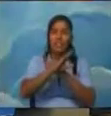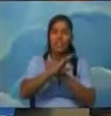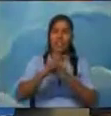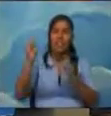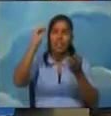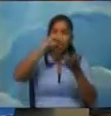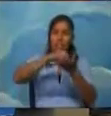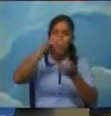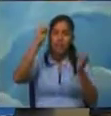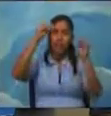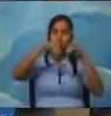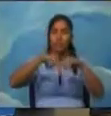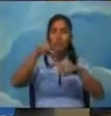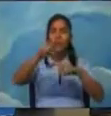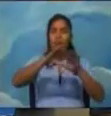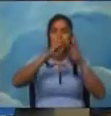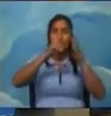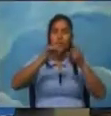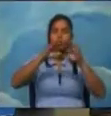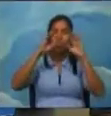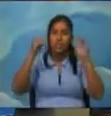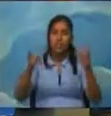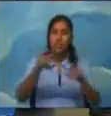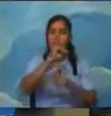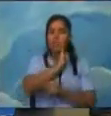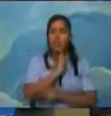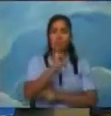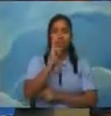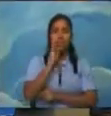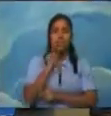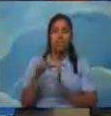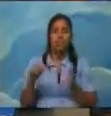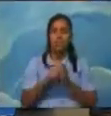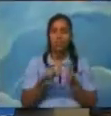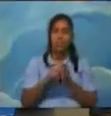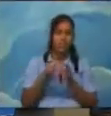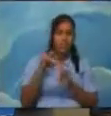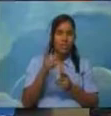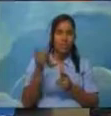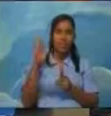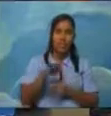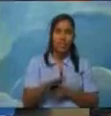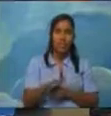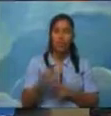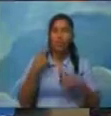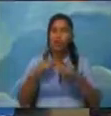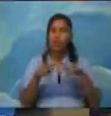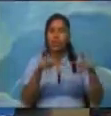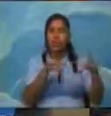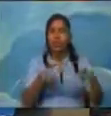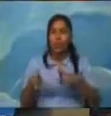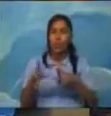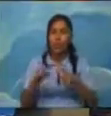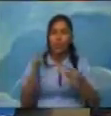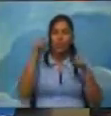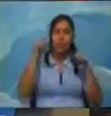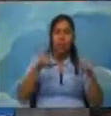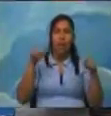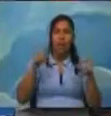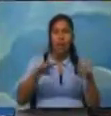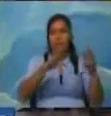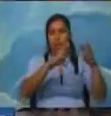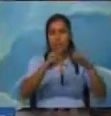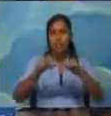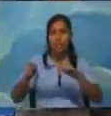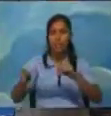regrese a su tierra, que es donde debe estar, no aquí, ni allá, ni más allá, sino en la